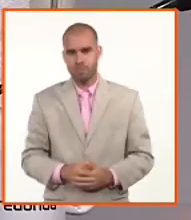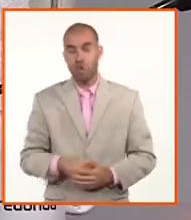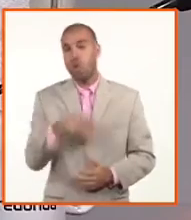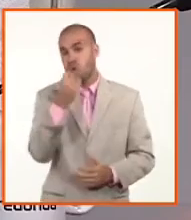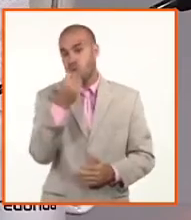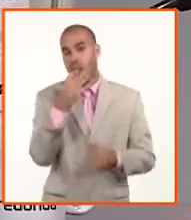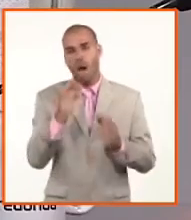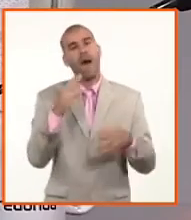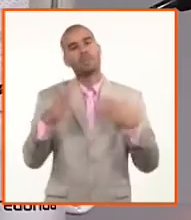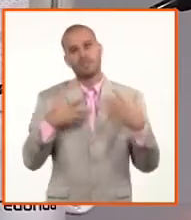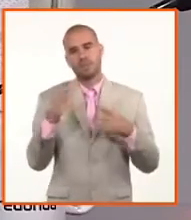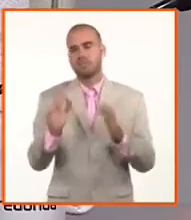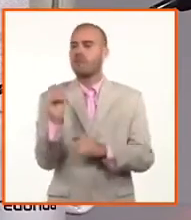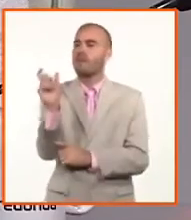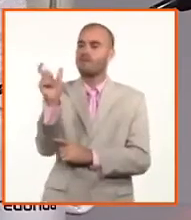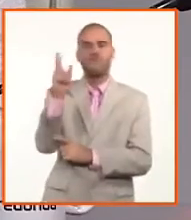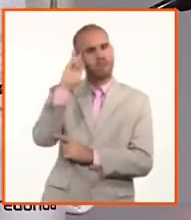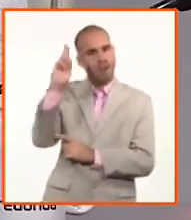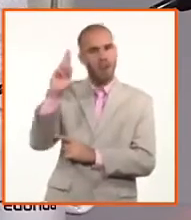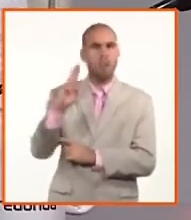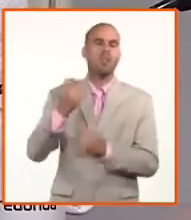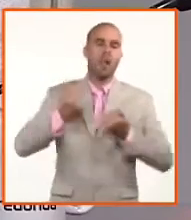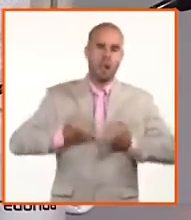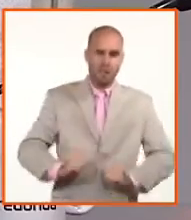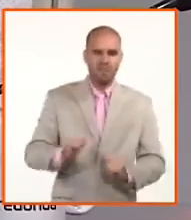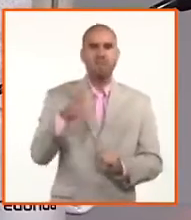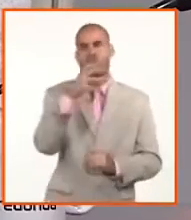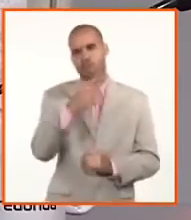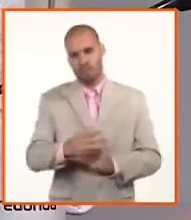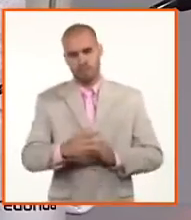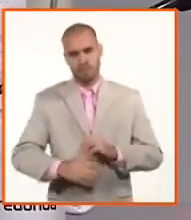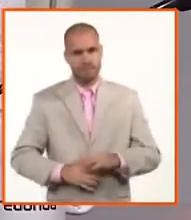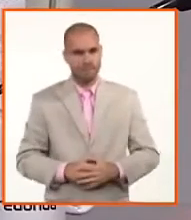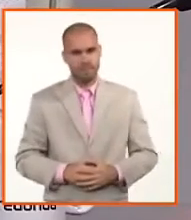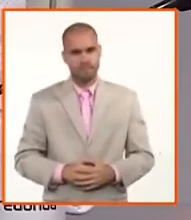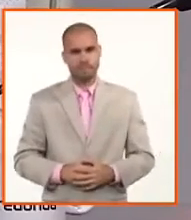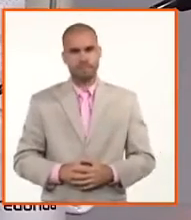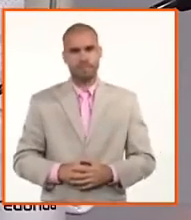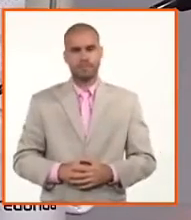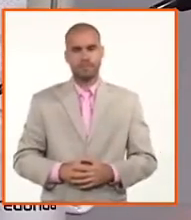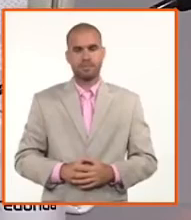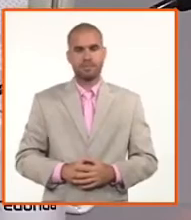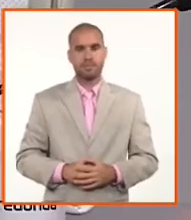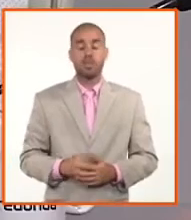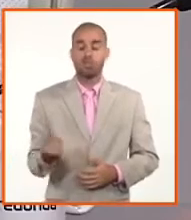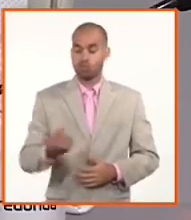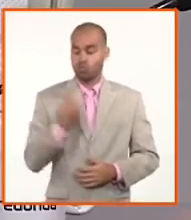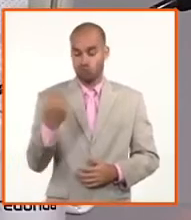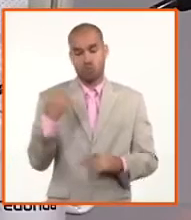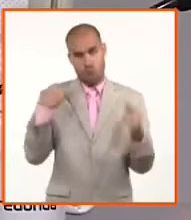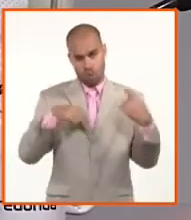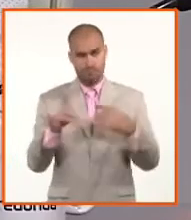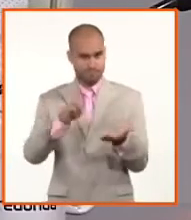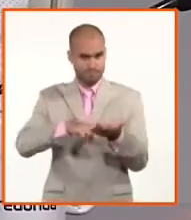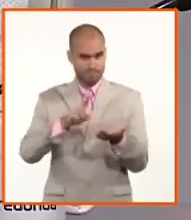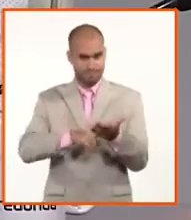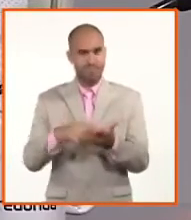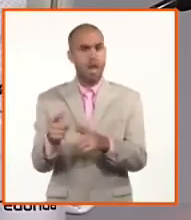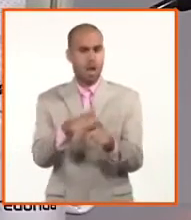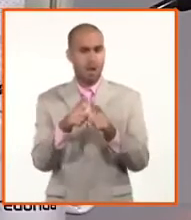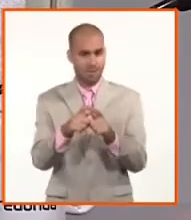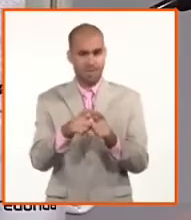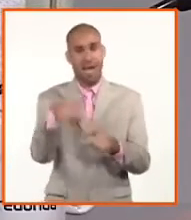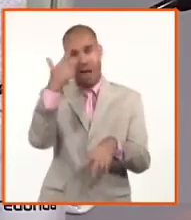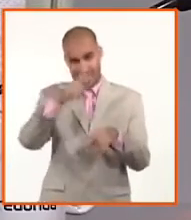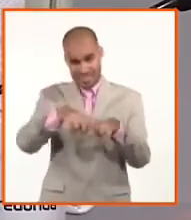Fidel. Y bueno, nosotros los que hoy formamos parte de la organización, esta organización que tiene más